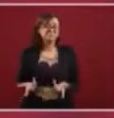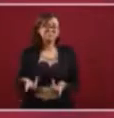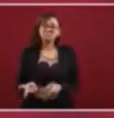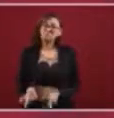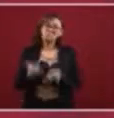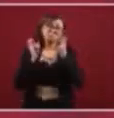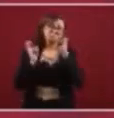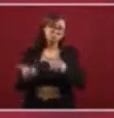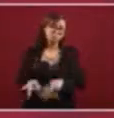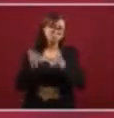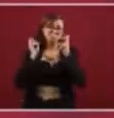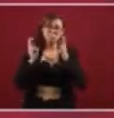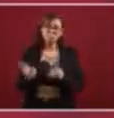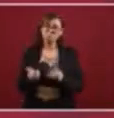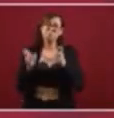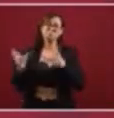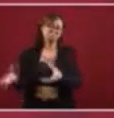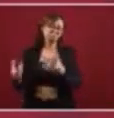robar, saquear,